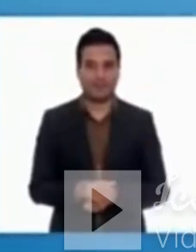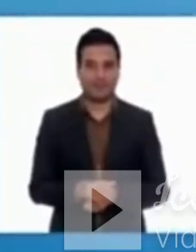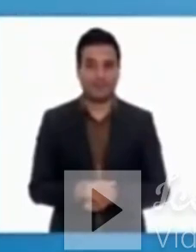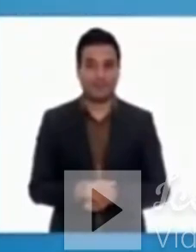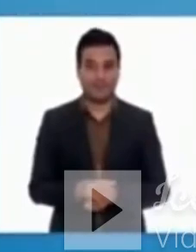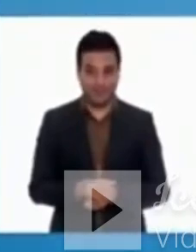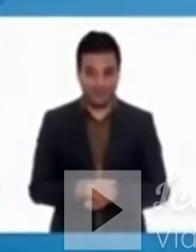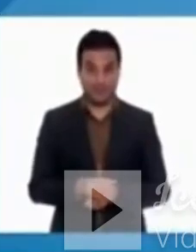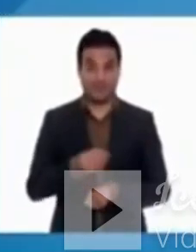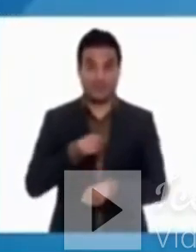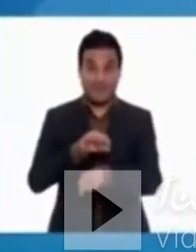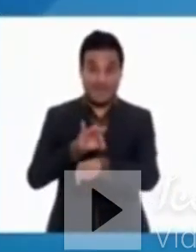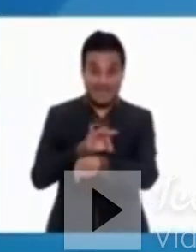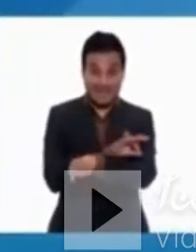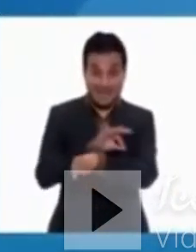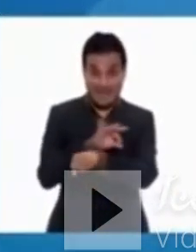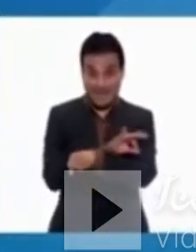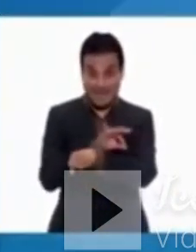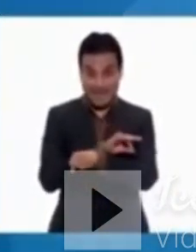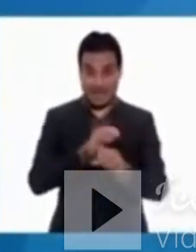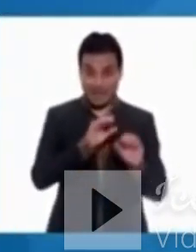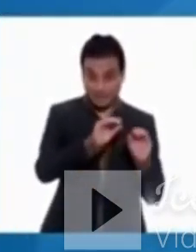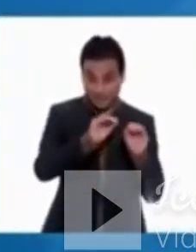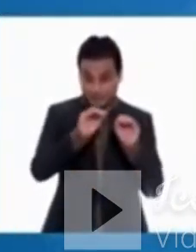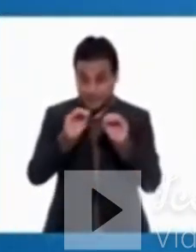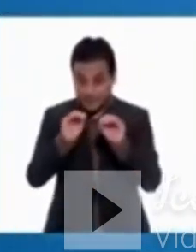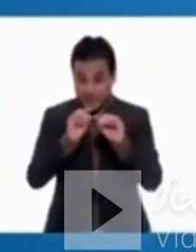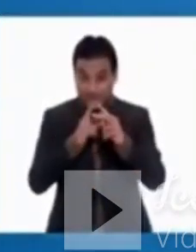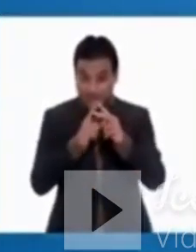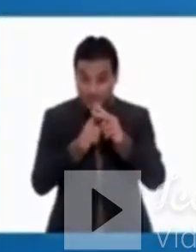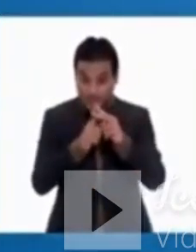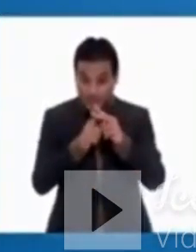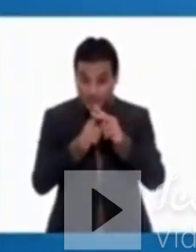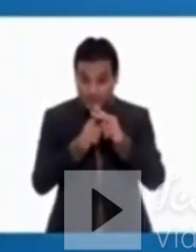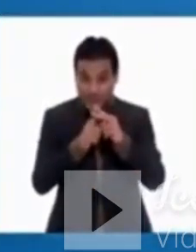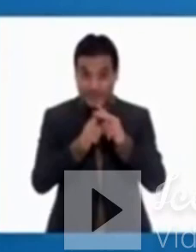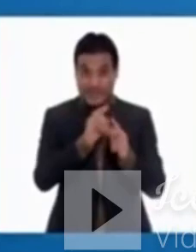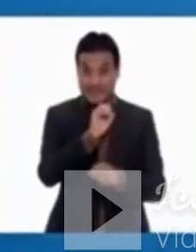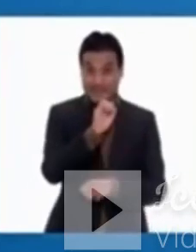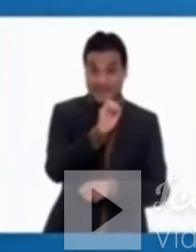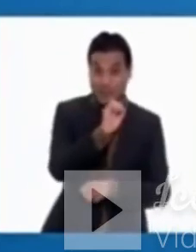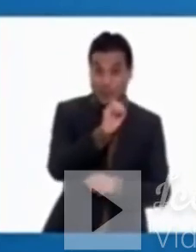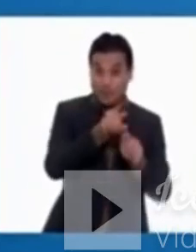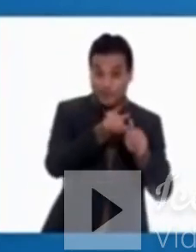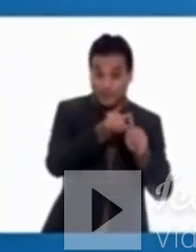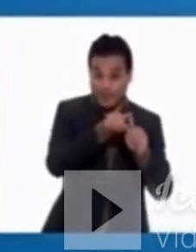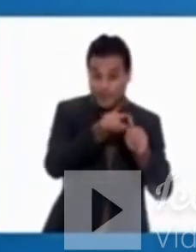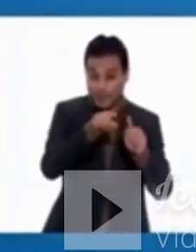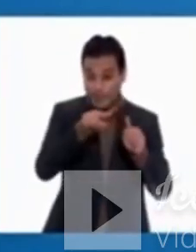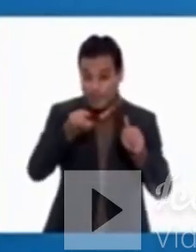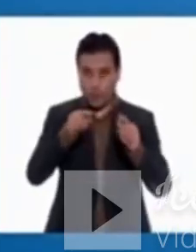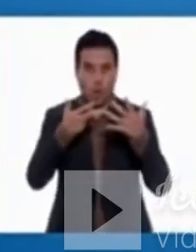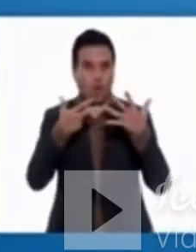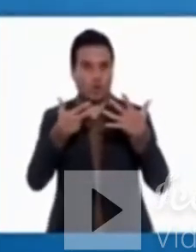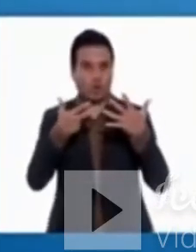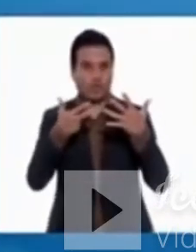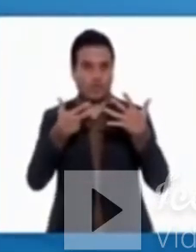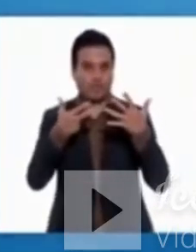Ponemos la regla en una parte y medimos. 0 llega hasta el 8,